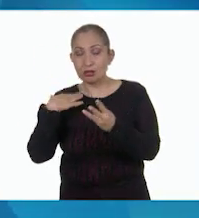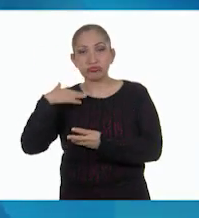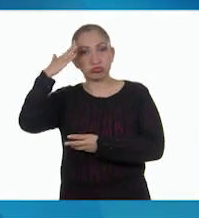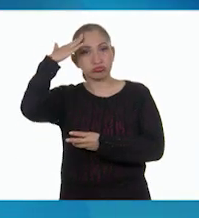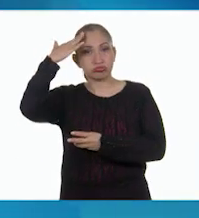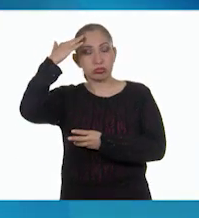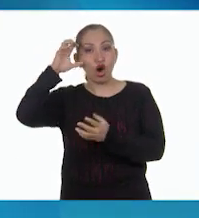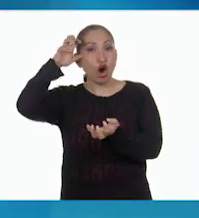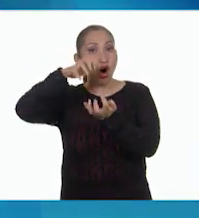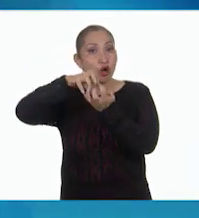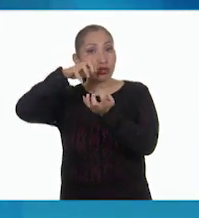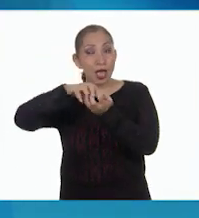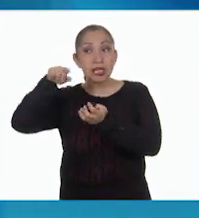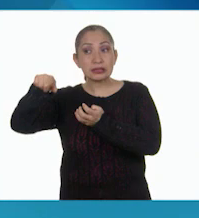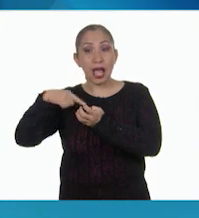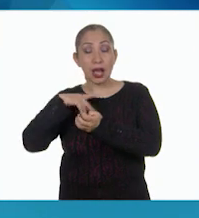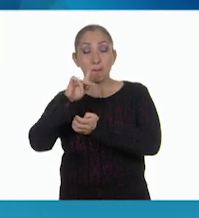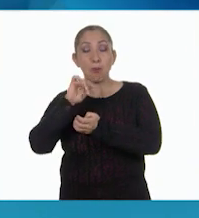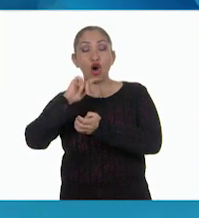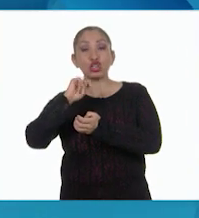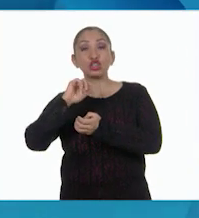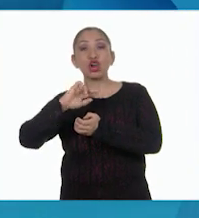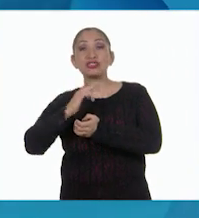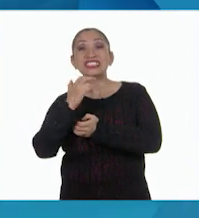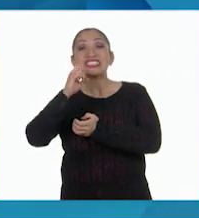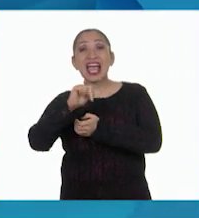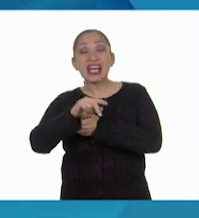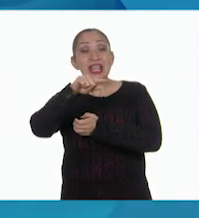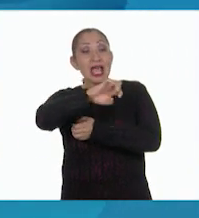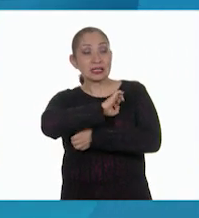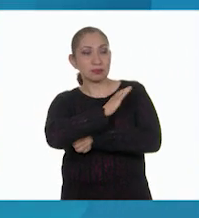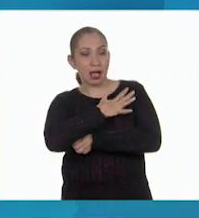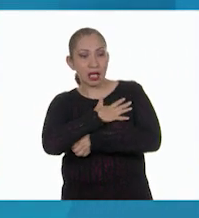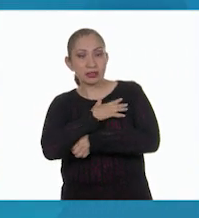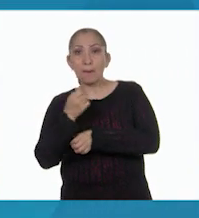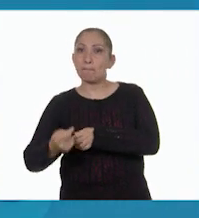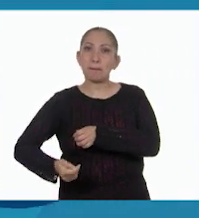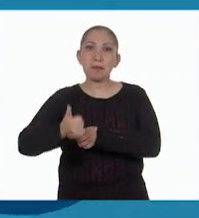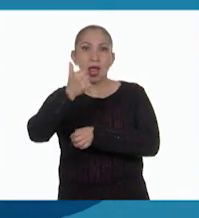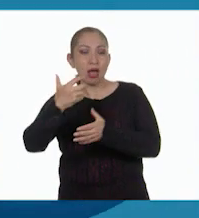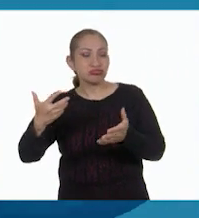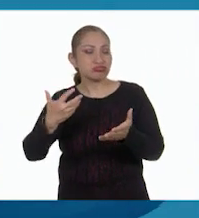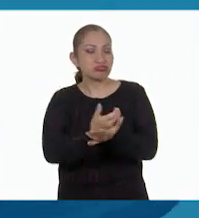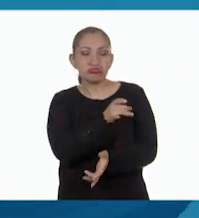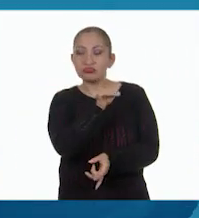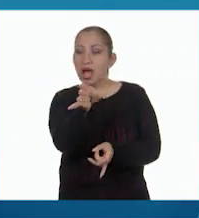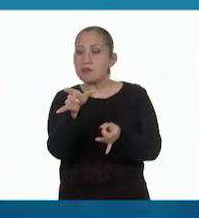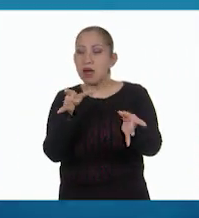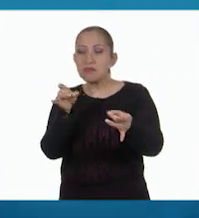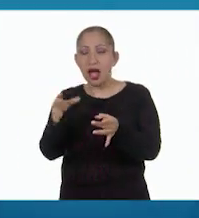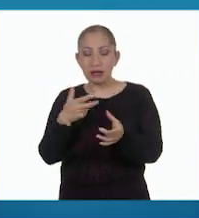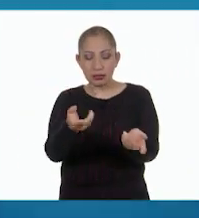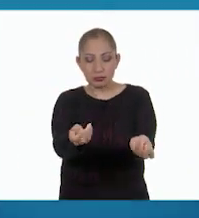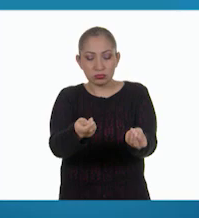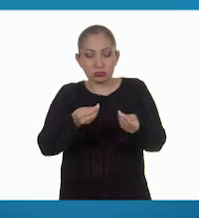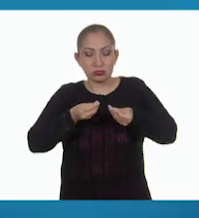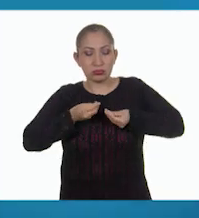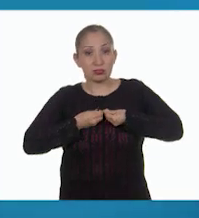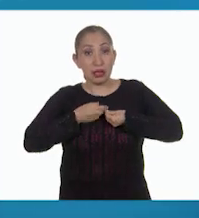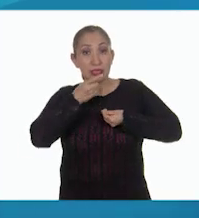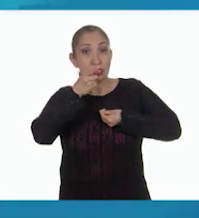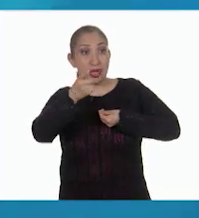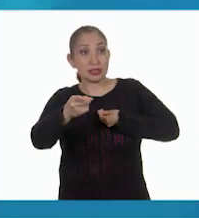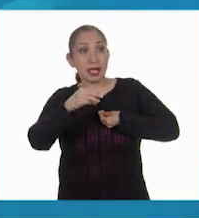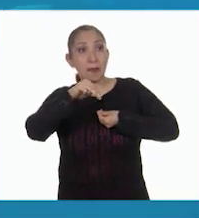de Hernán Cortés, sería en Potonchán donde los españoles obtendrían su primera victoria y donde sería entregada la